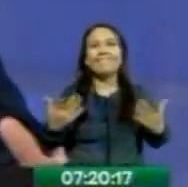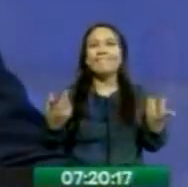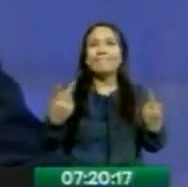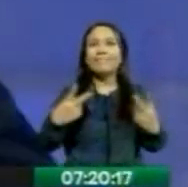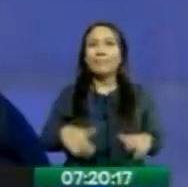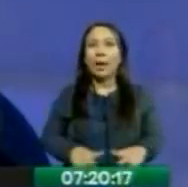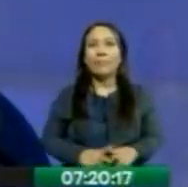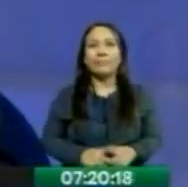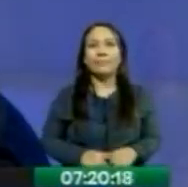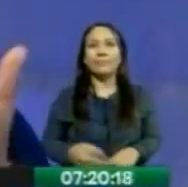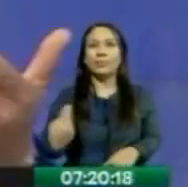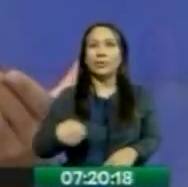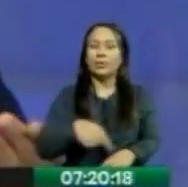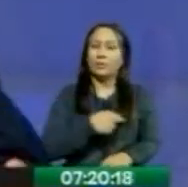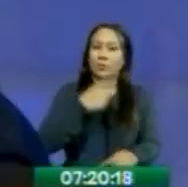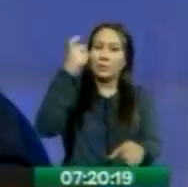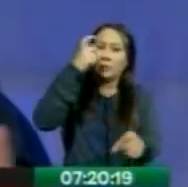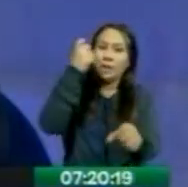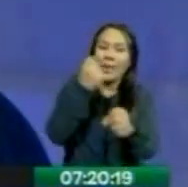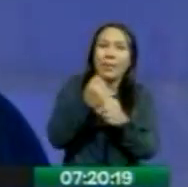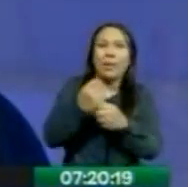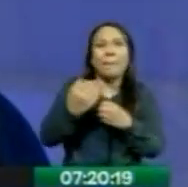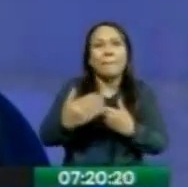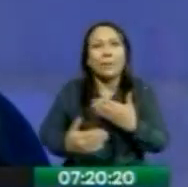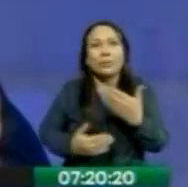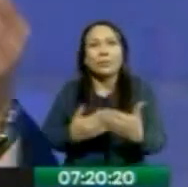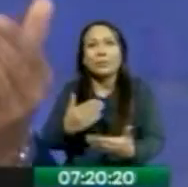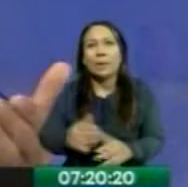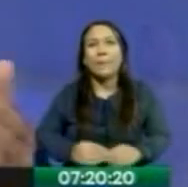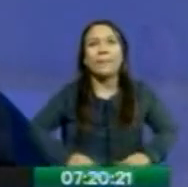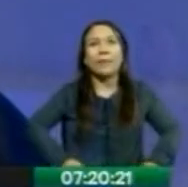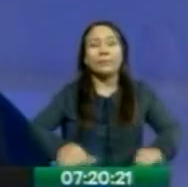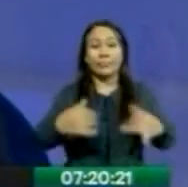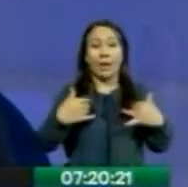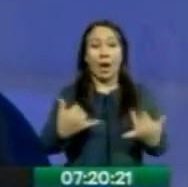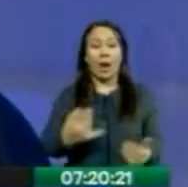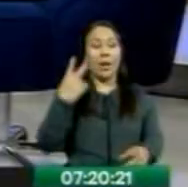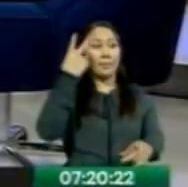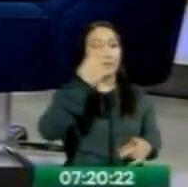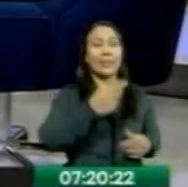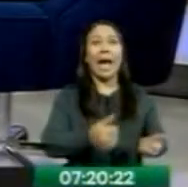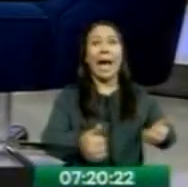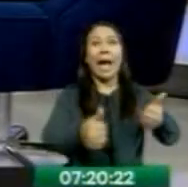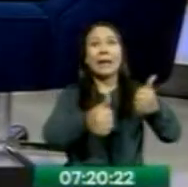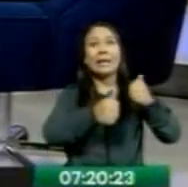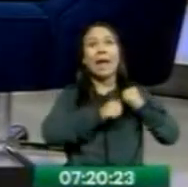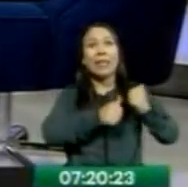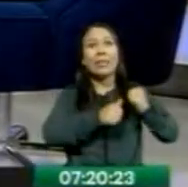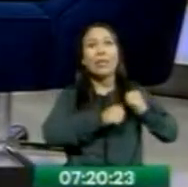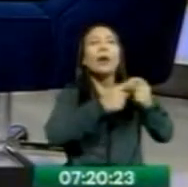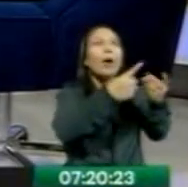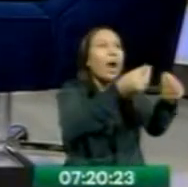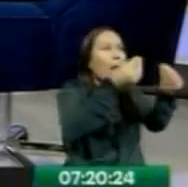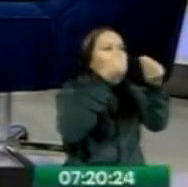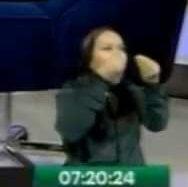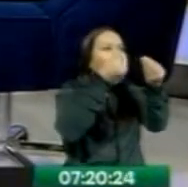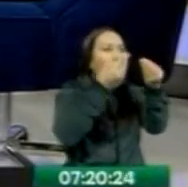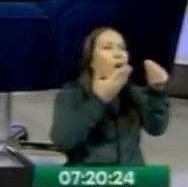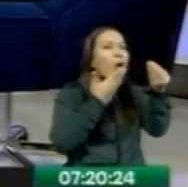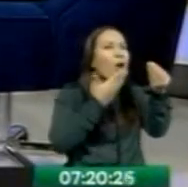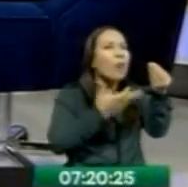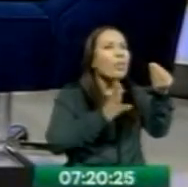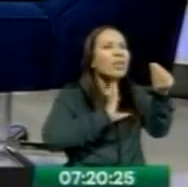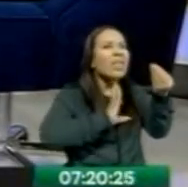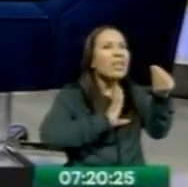embargo, debemos trabajar en un siguiente paso. Hemos hecho una visita al gobierno de Canadá, quien nos está asesorando y nos ha ayudado con la asistencia